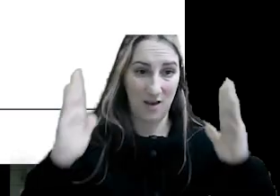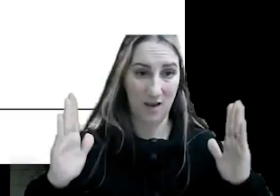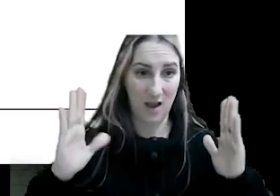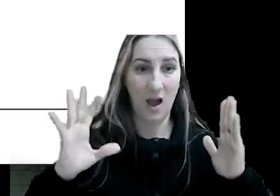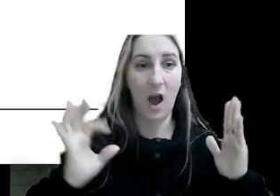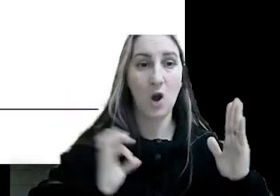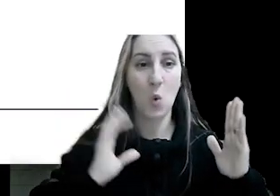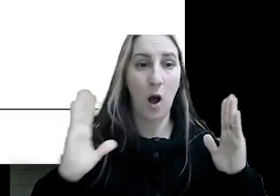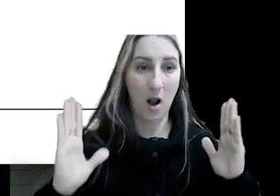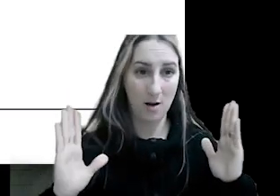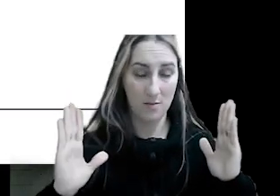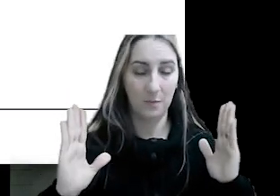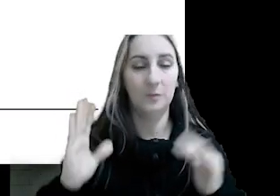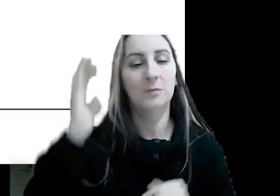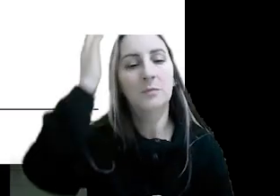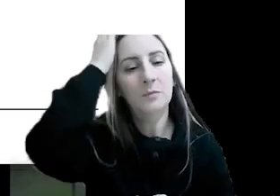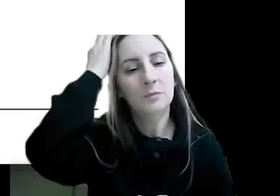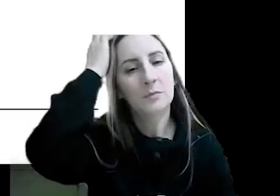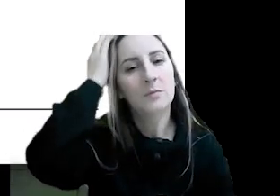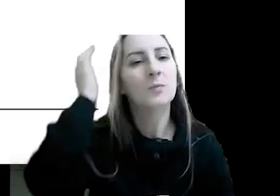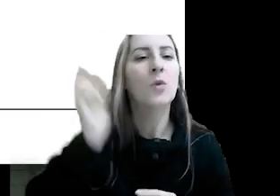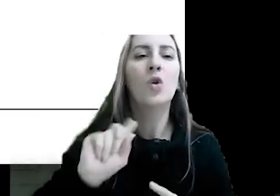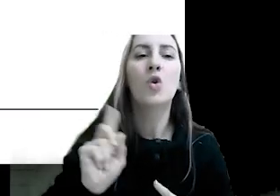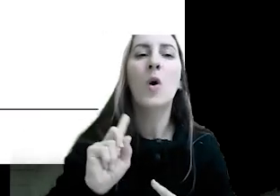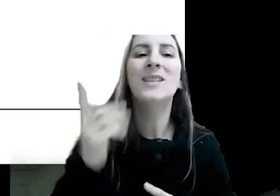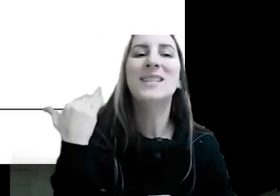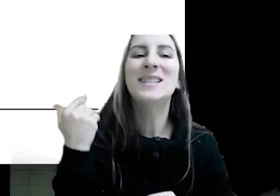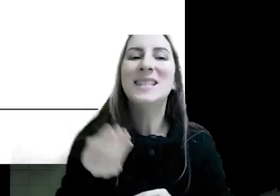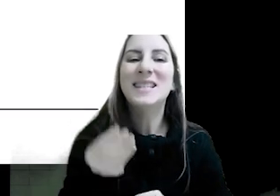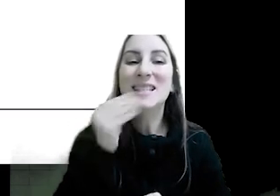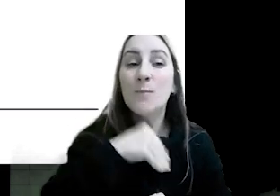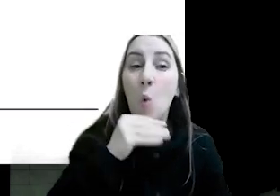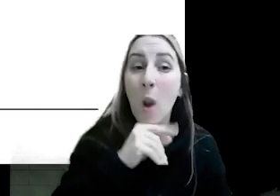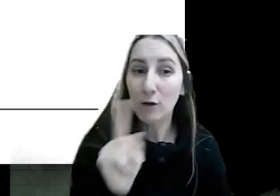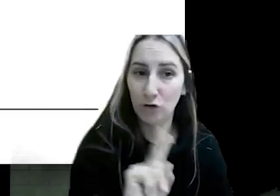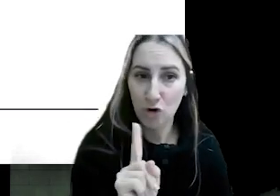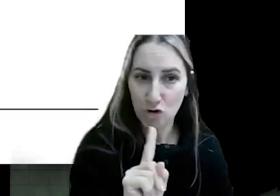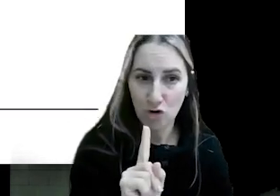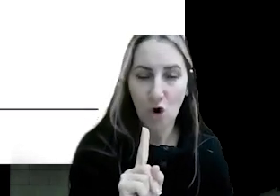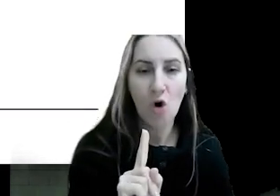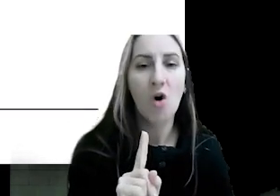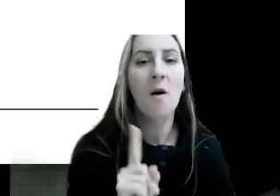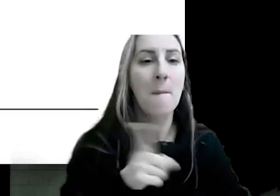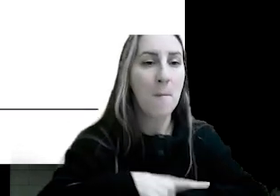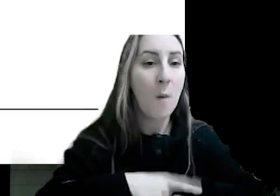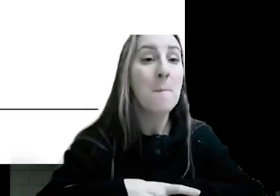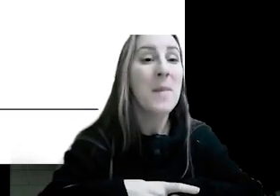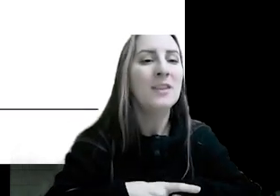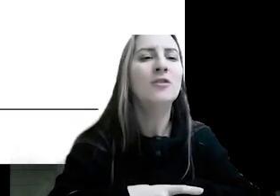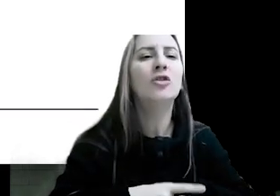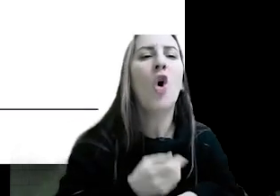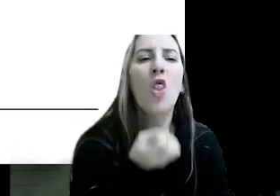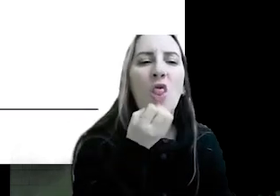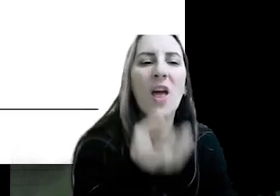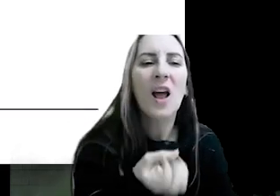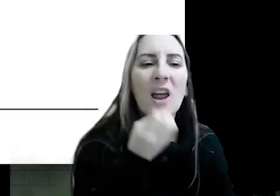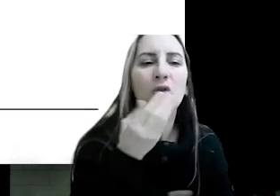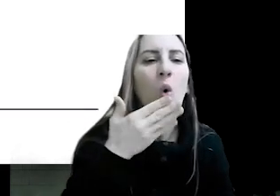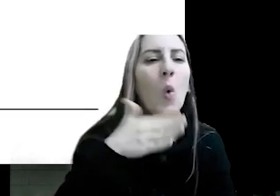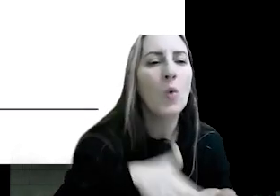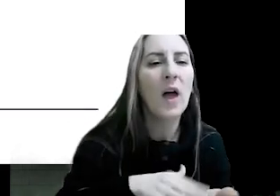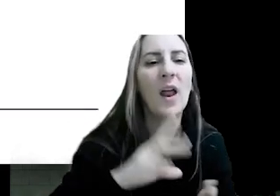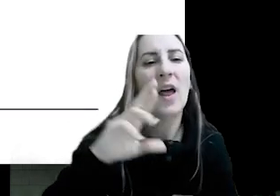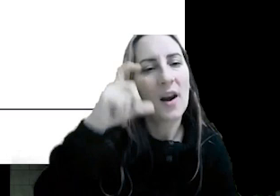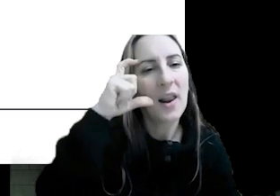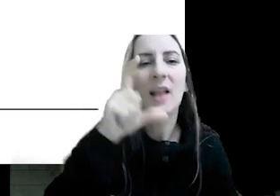que responden. No cuando se hace la simulación, que es en el hecho, en el momento en que se hacen las declaraciones juradas rectificativas. Veamos